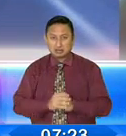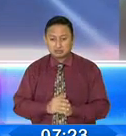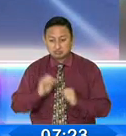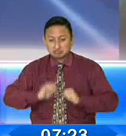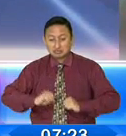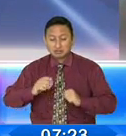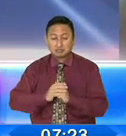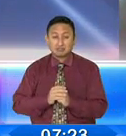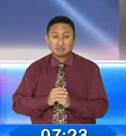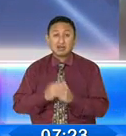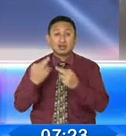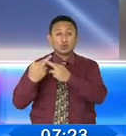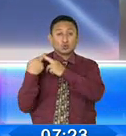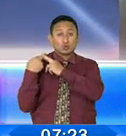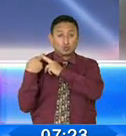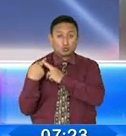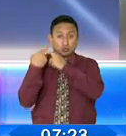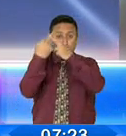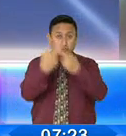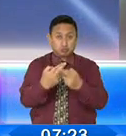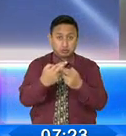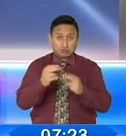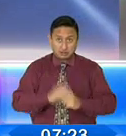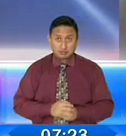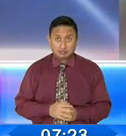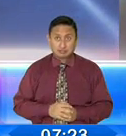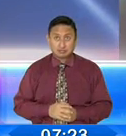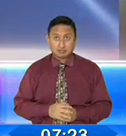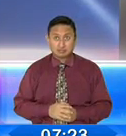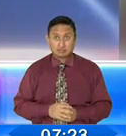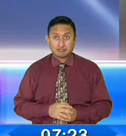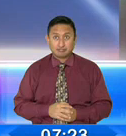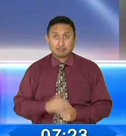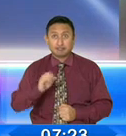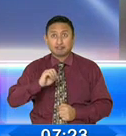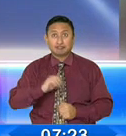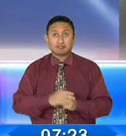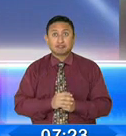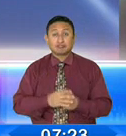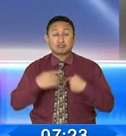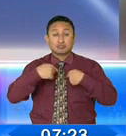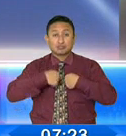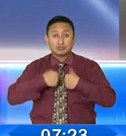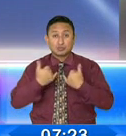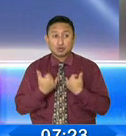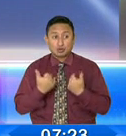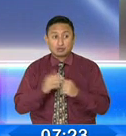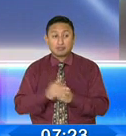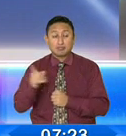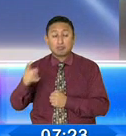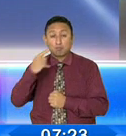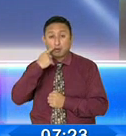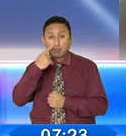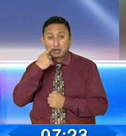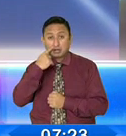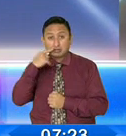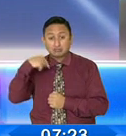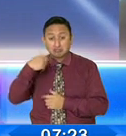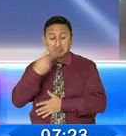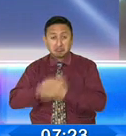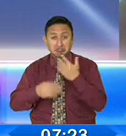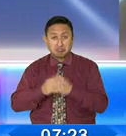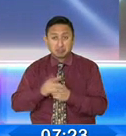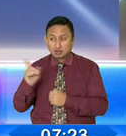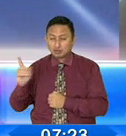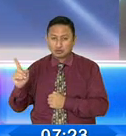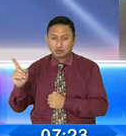traspaso de la tenencia del niño. Entonces yo he tratado de hablar con el papá, que mi hijo ya no se quiere ir con él,